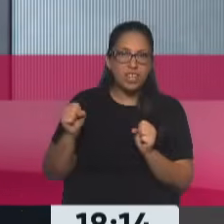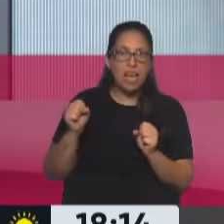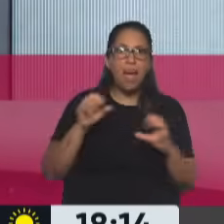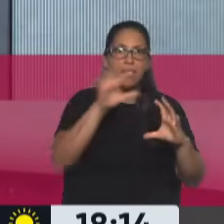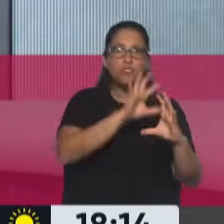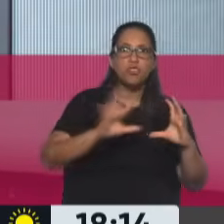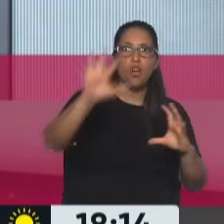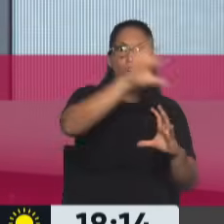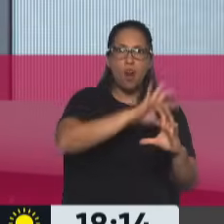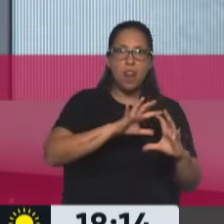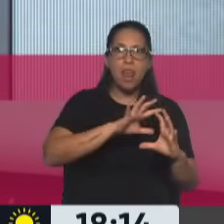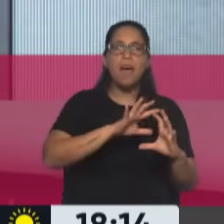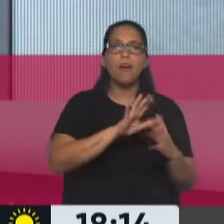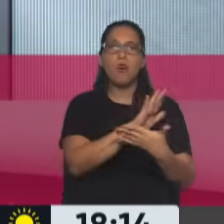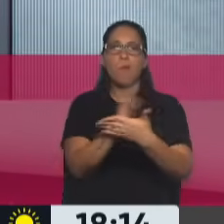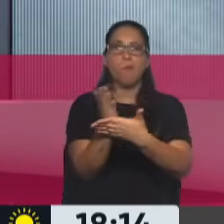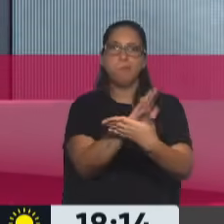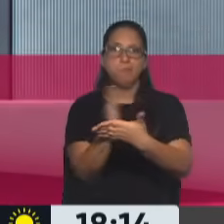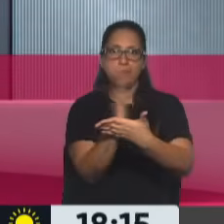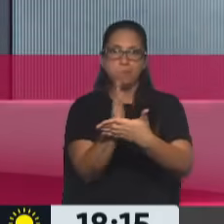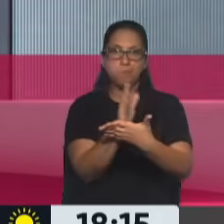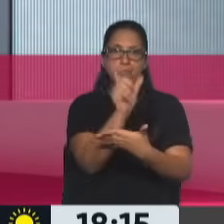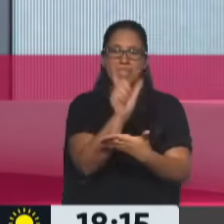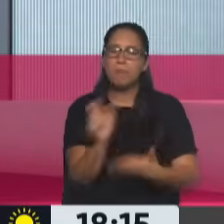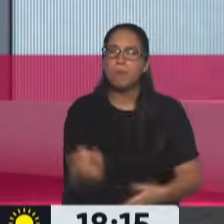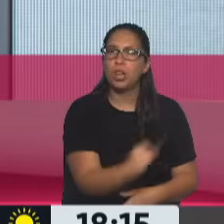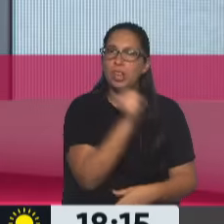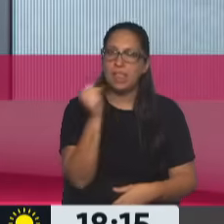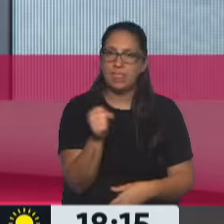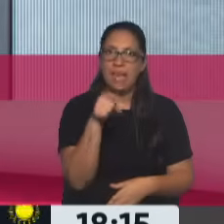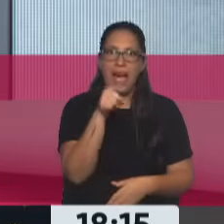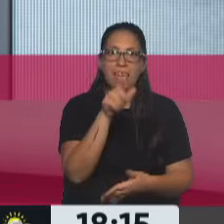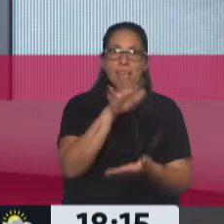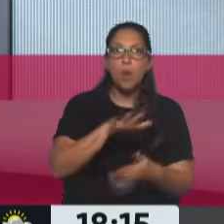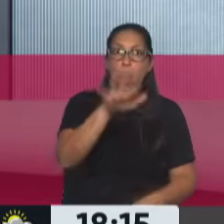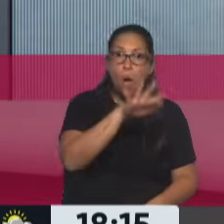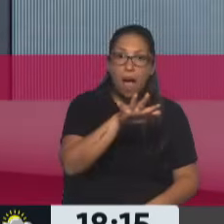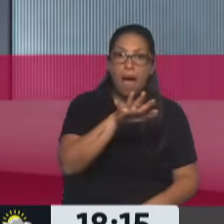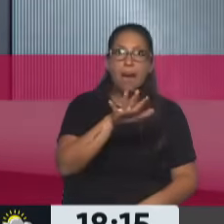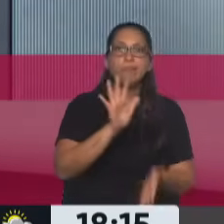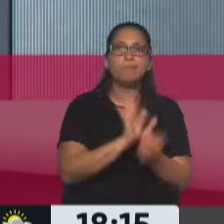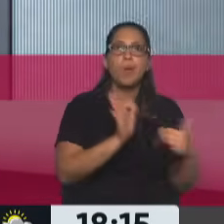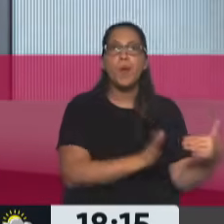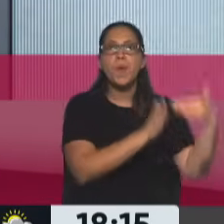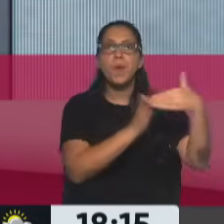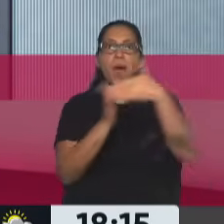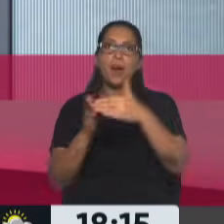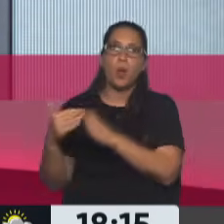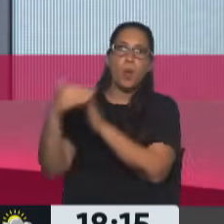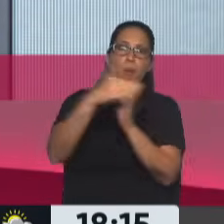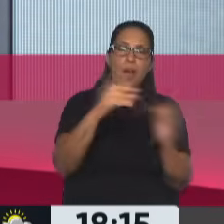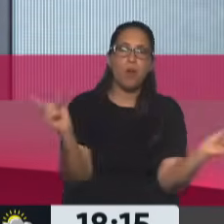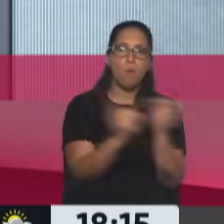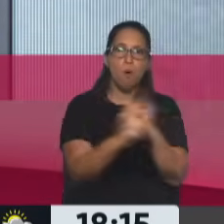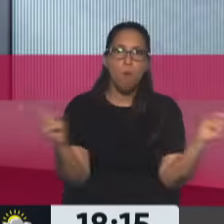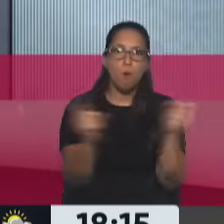como la brecha Hughes, o era una brecha donde se concentraba el paso naval y el punto de estrangulamiento